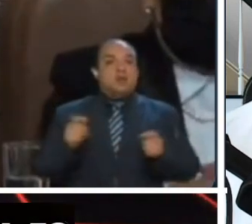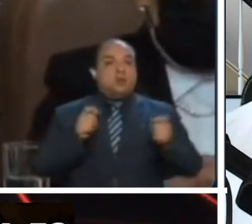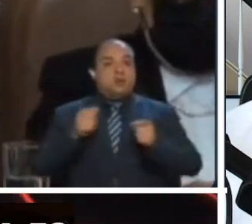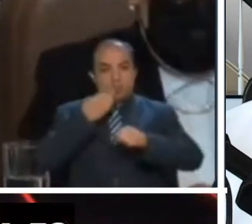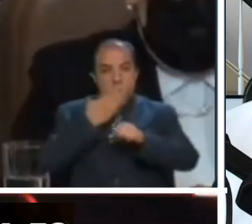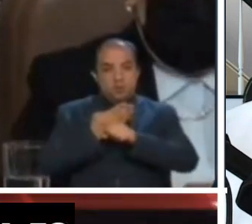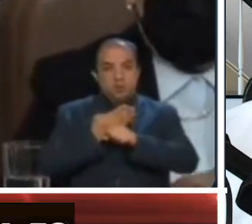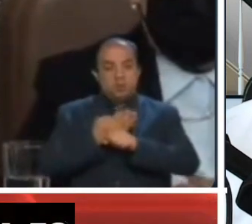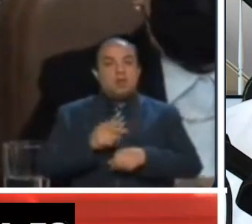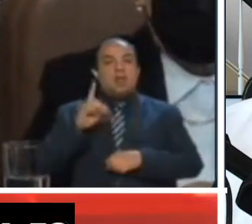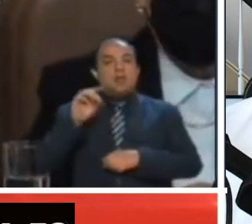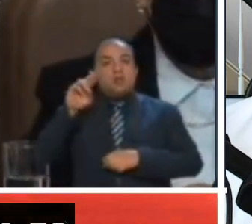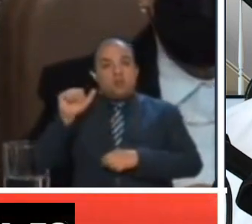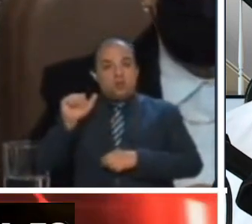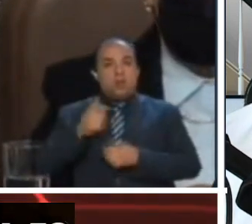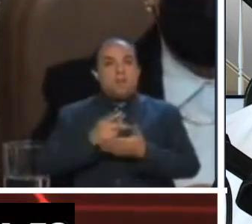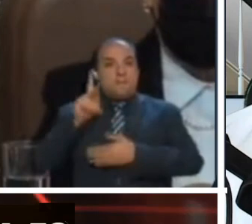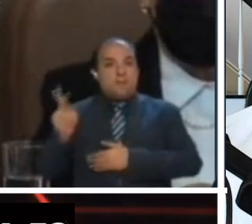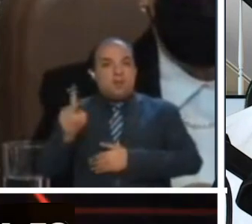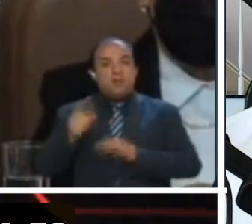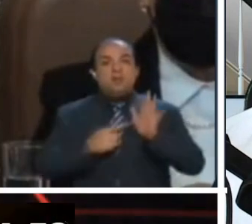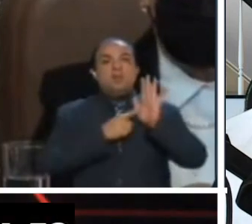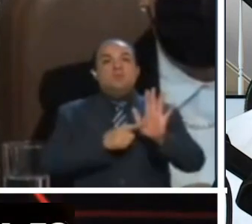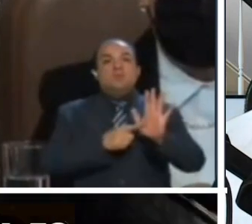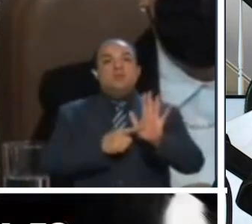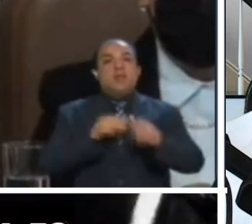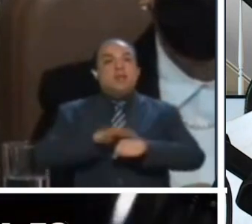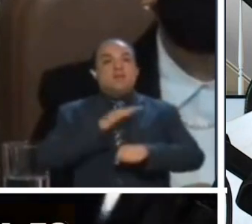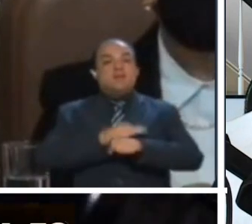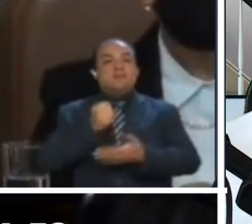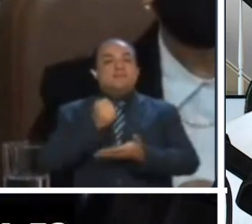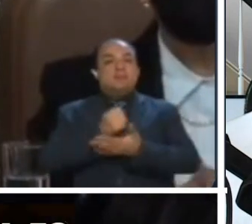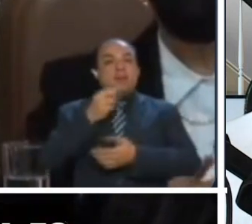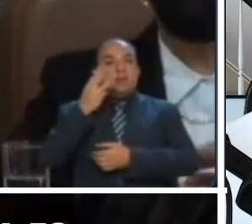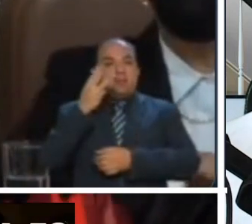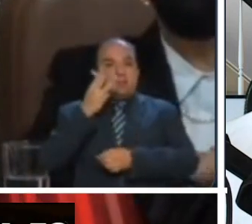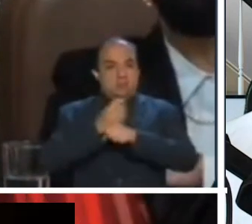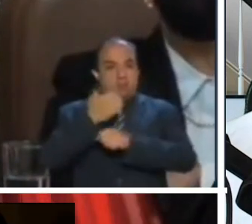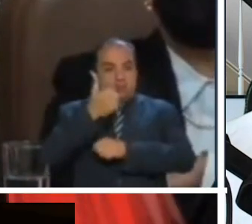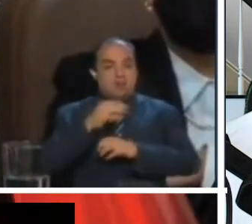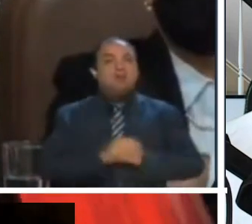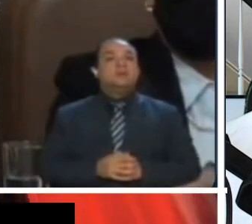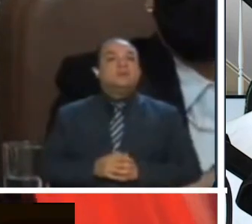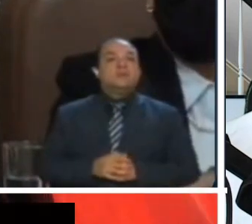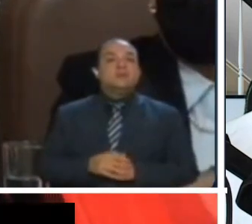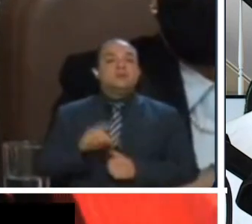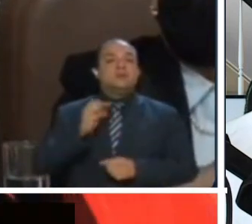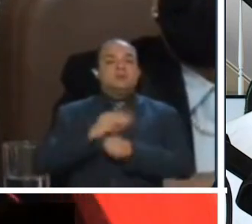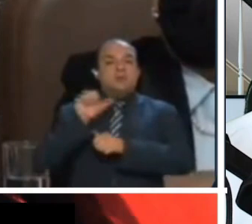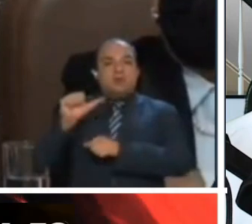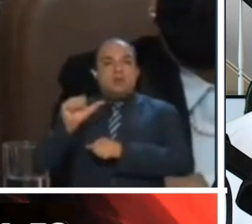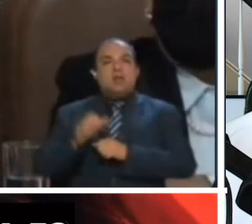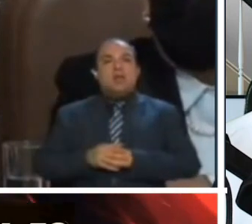pública se refleja en las calificaciones crediticias. Triple A por parte de las agencias calificadoras,